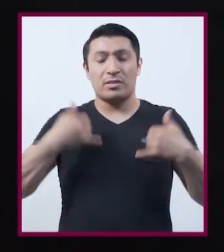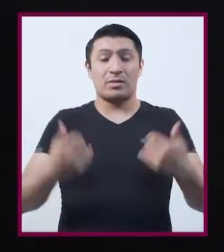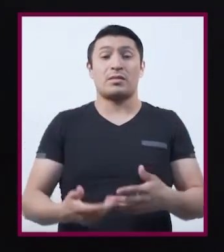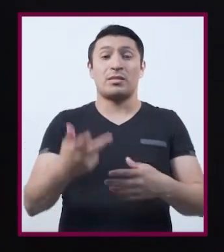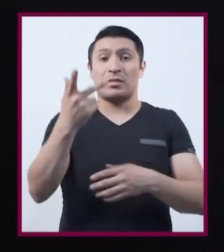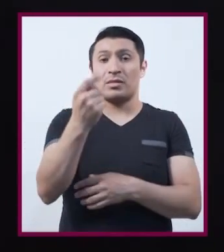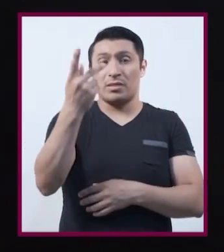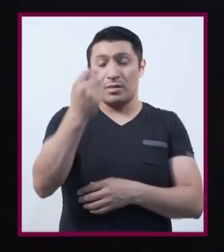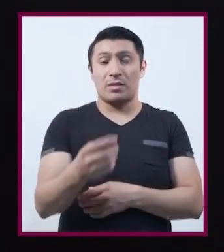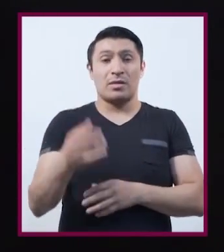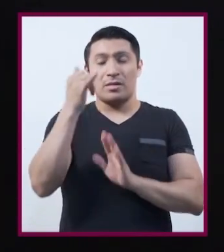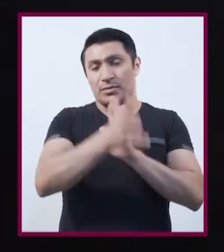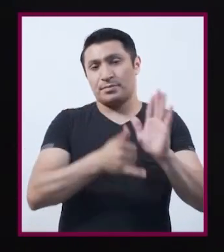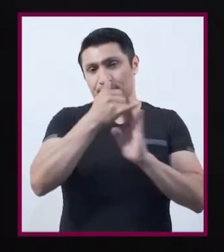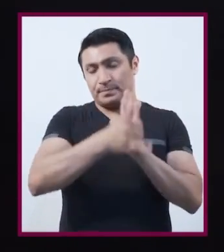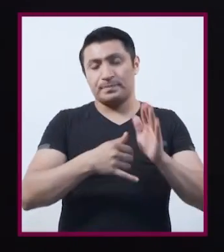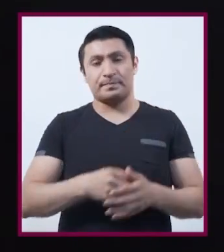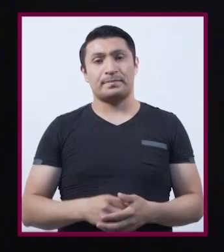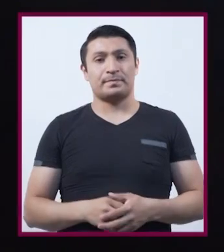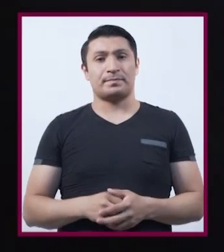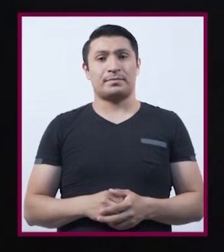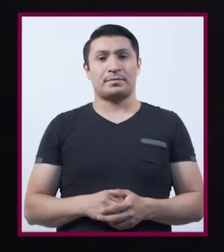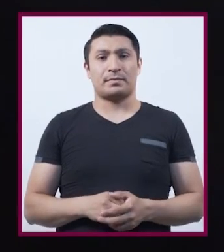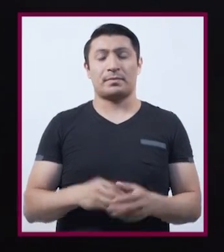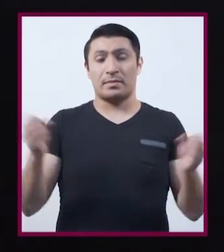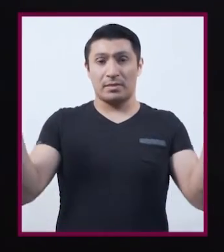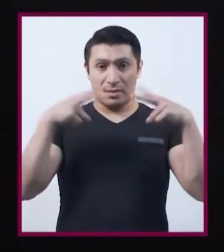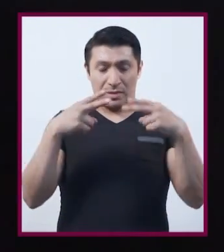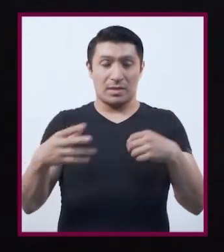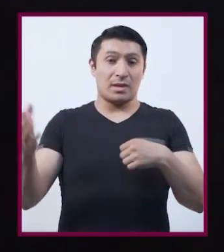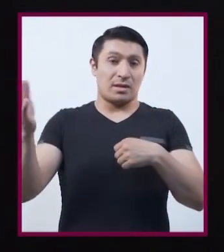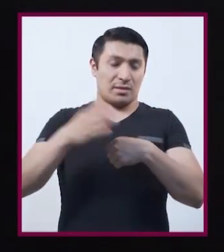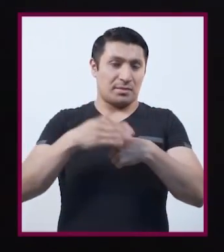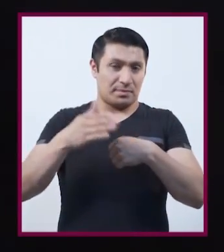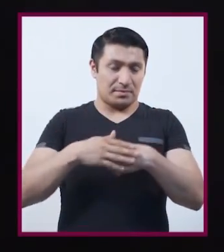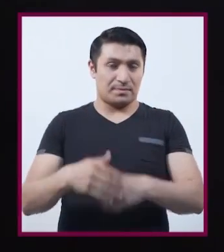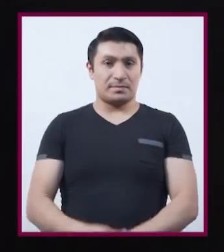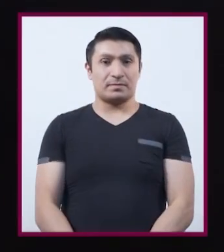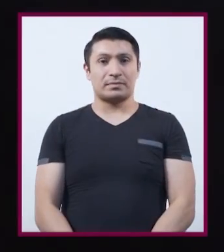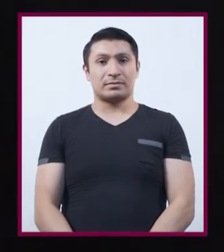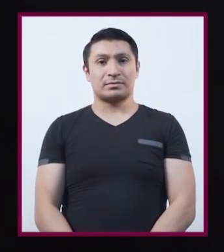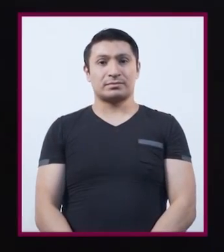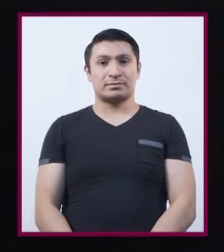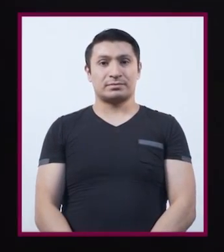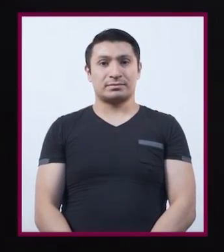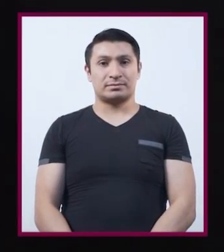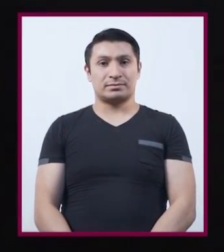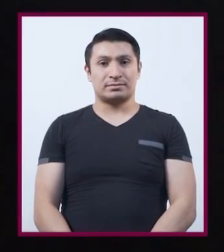Jóvenes en TV en YouTube. Nos vemos y escuchamos muy pronto.